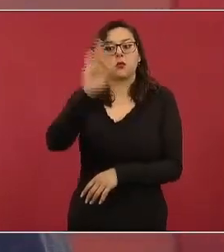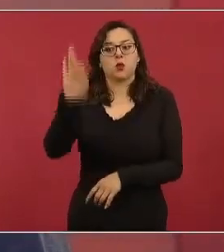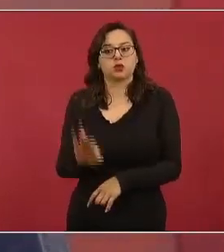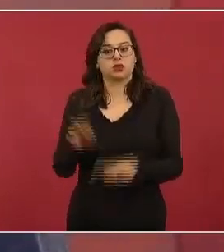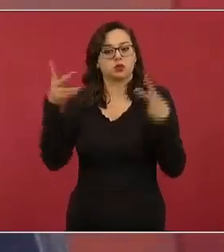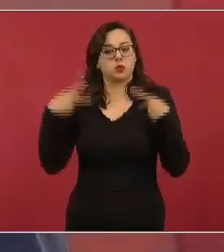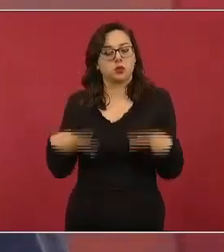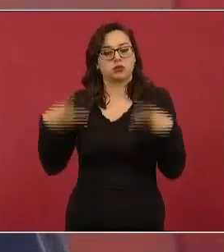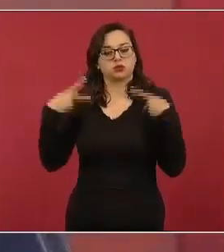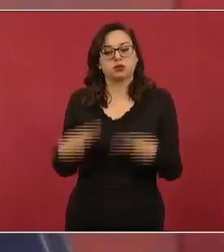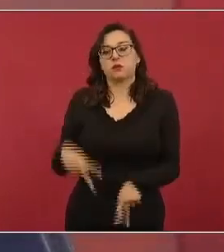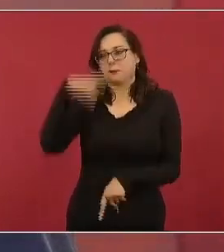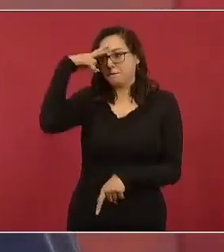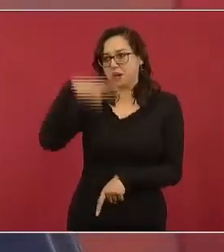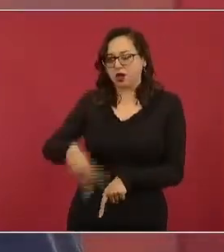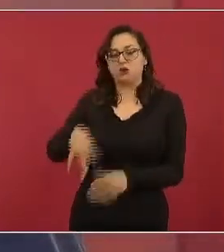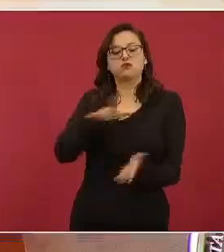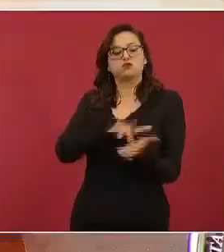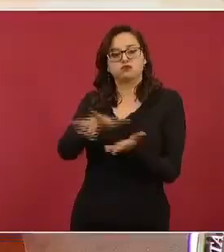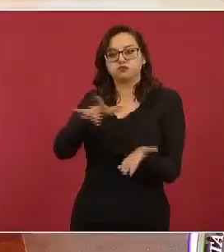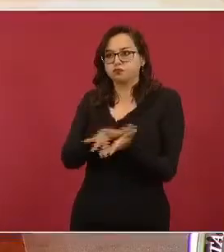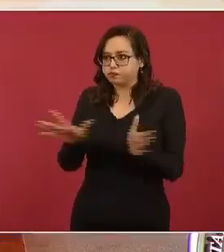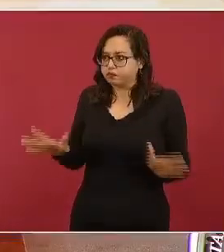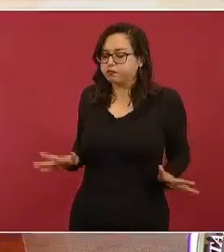de las familias mexicanas,